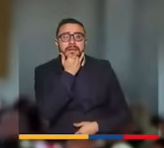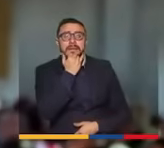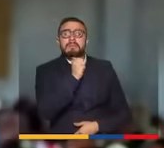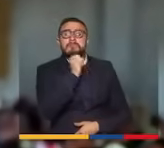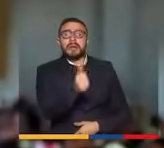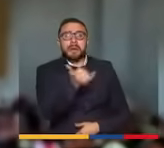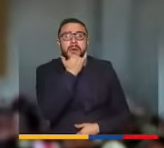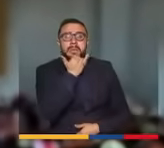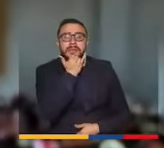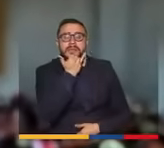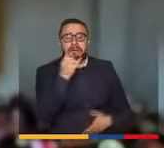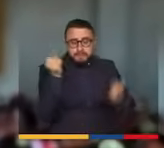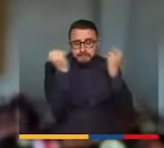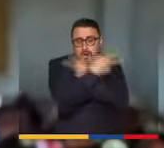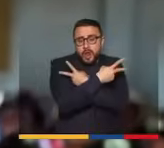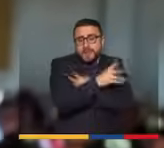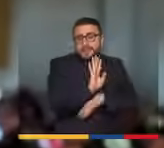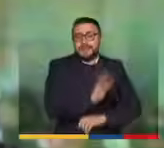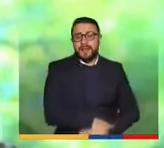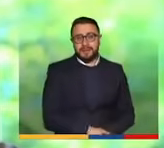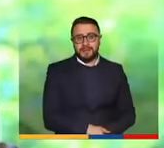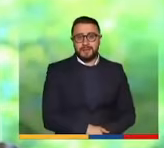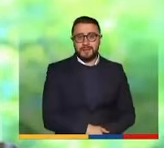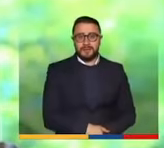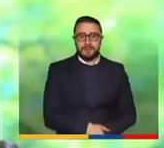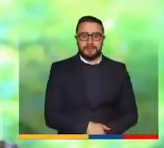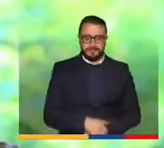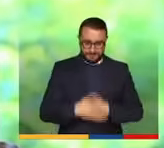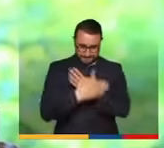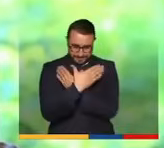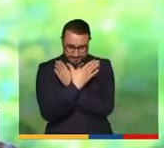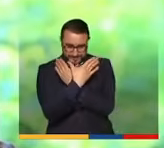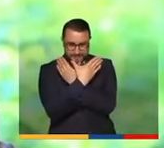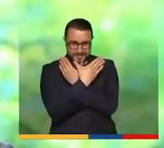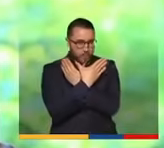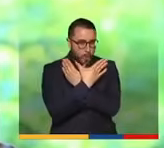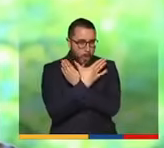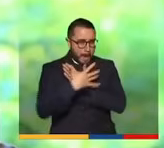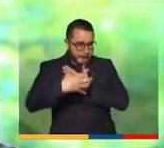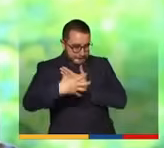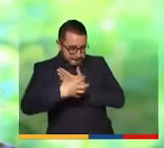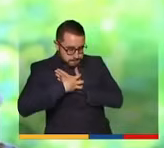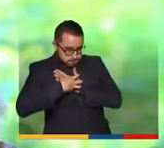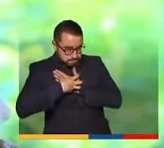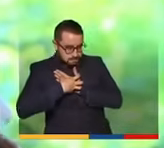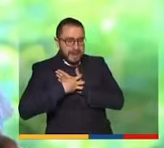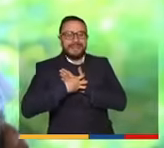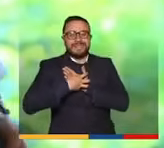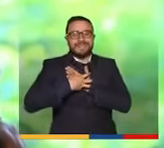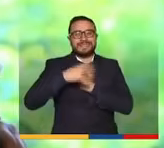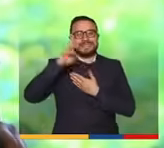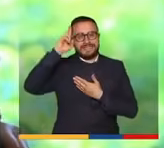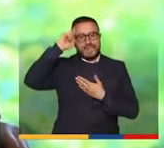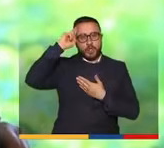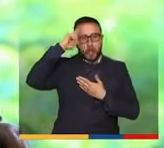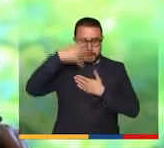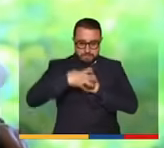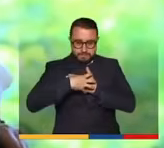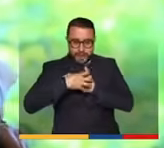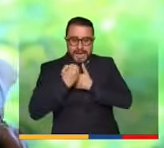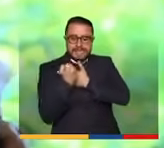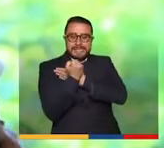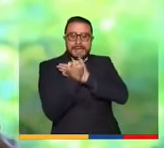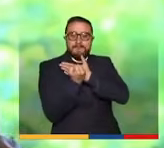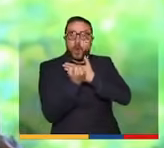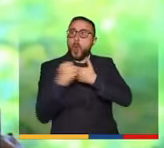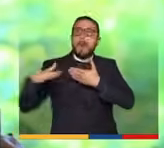violencia. El escudo en cierta forma tiene razón, a pesar de que muchos de sus símbolos ya no estén